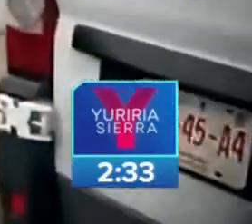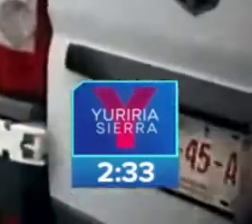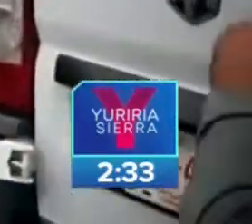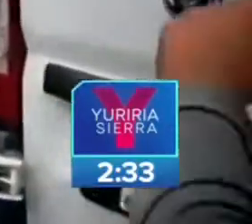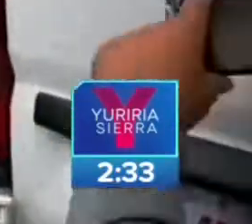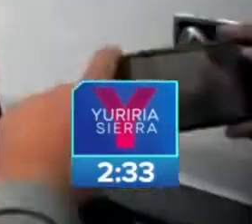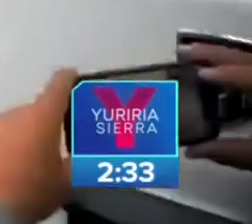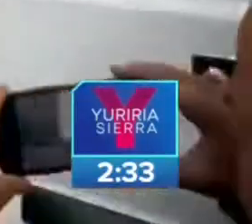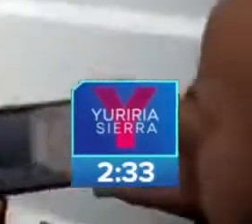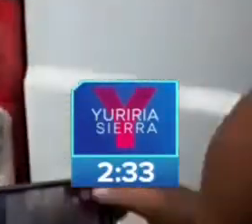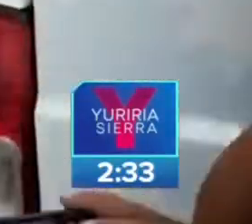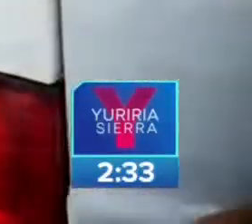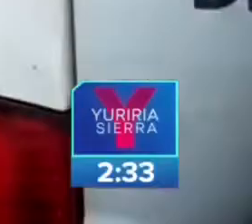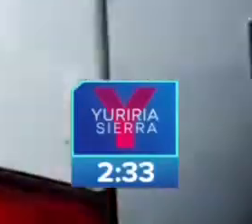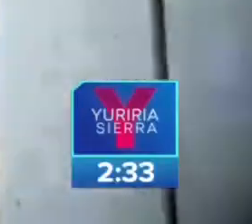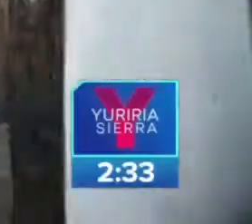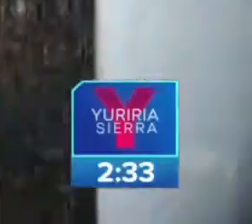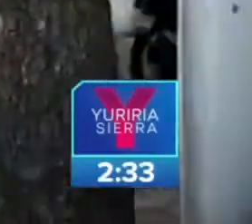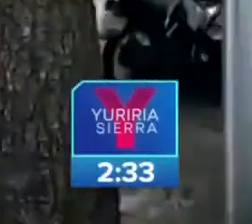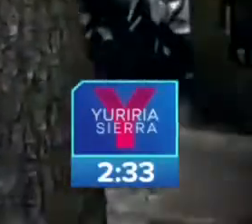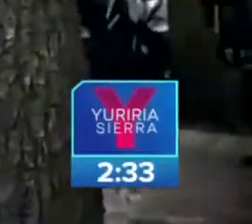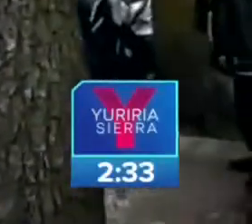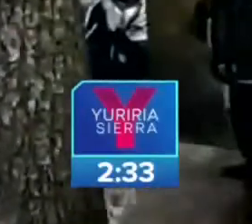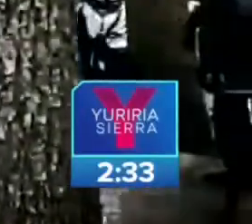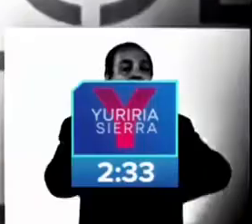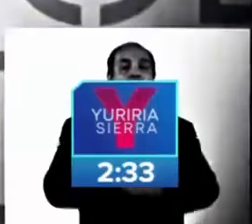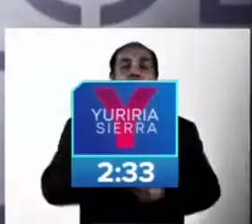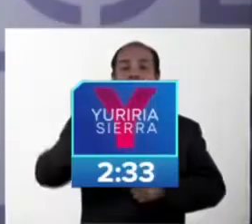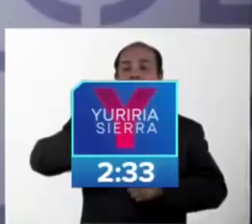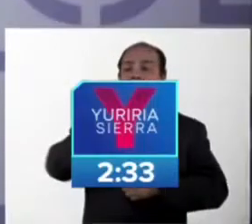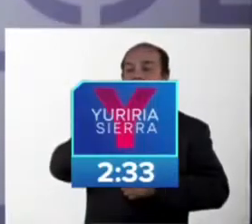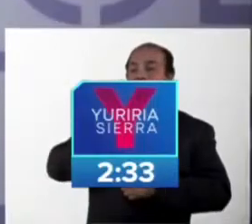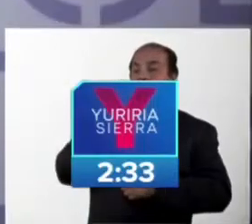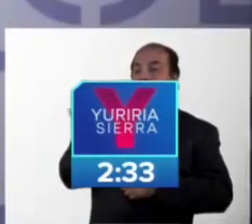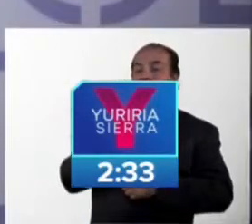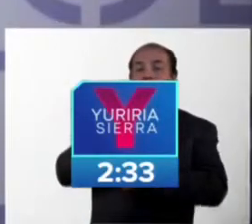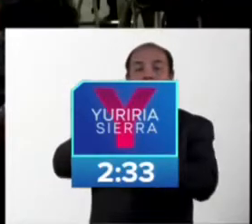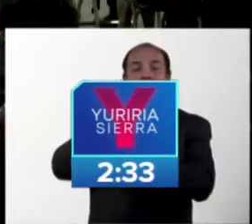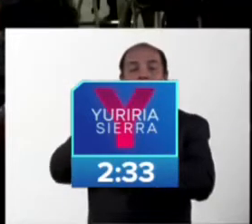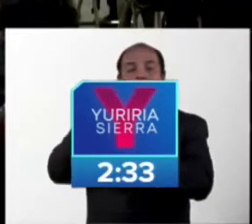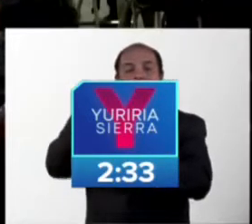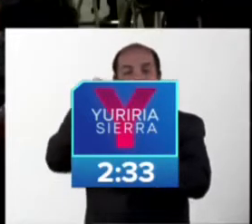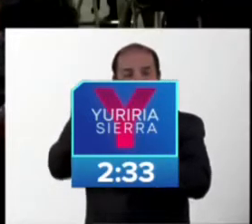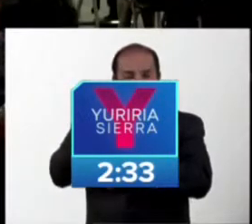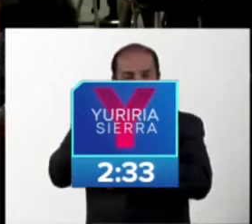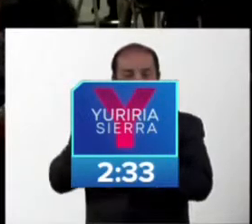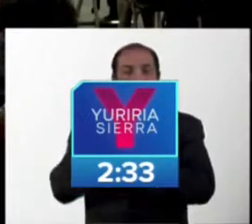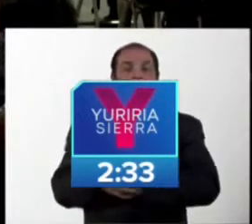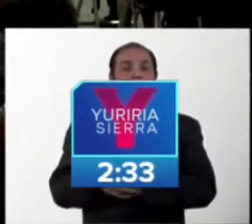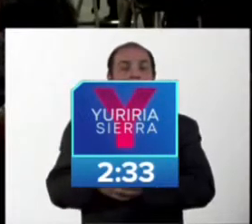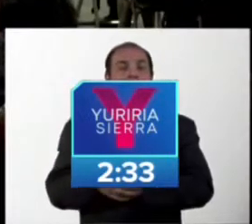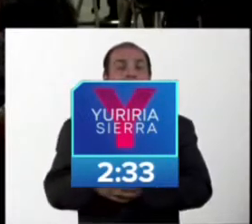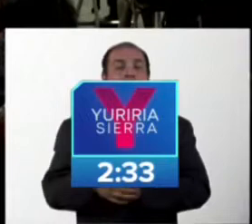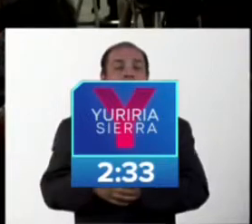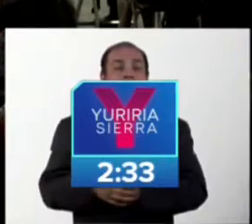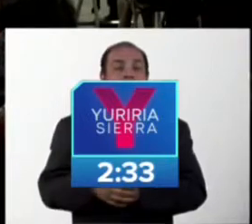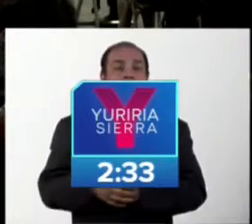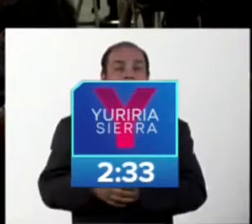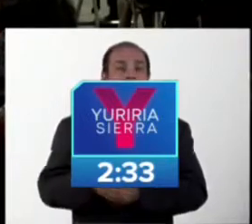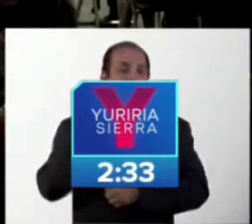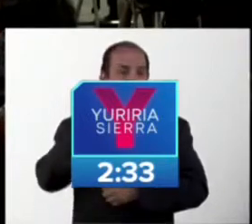cero impunidad. Yo quiero hoy felicitar a Ernestina Godoy, porque